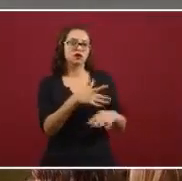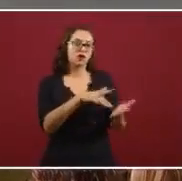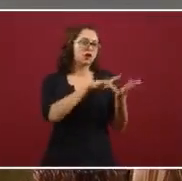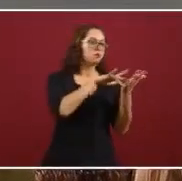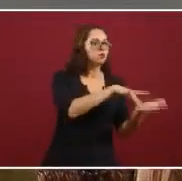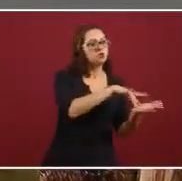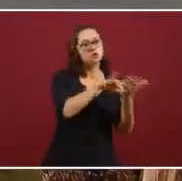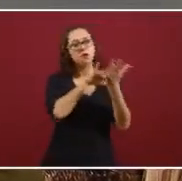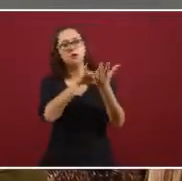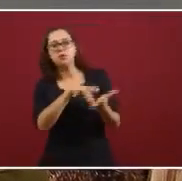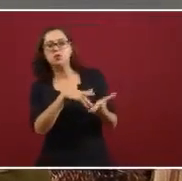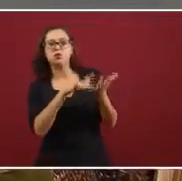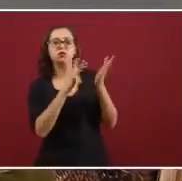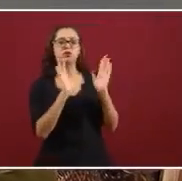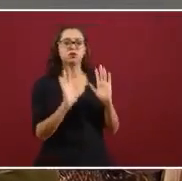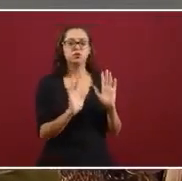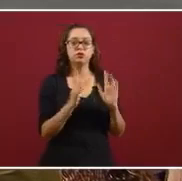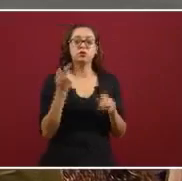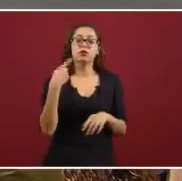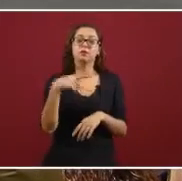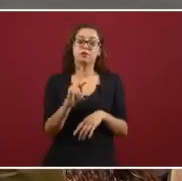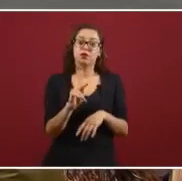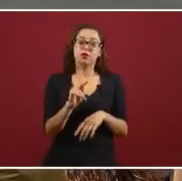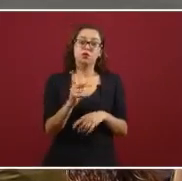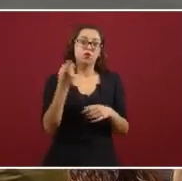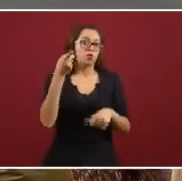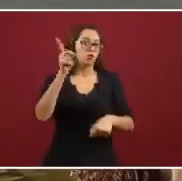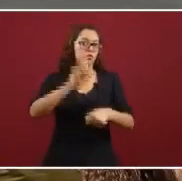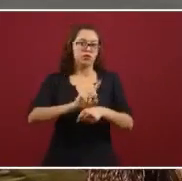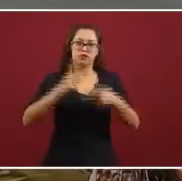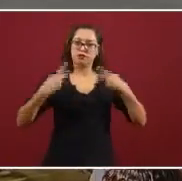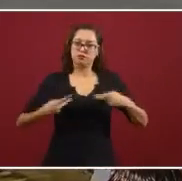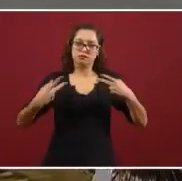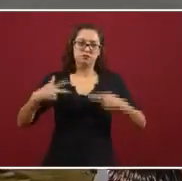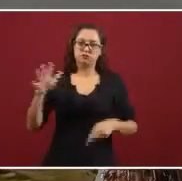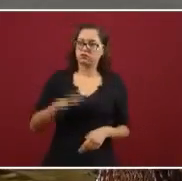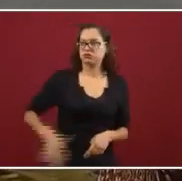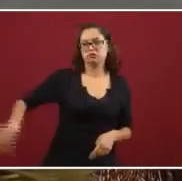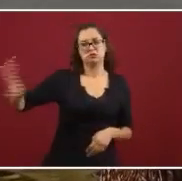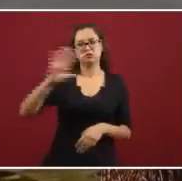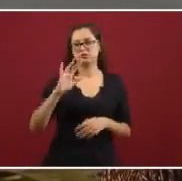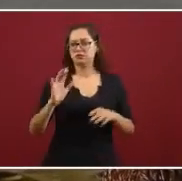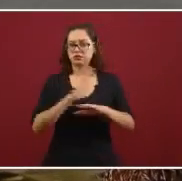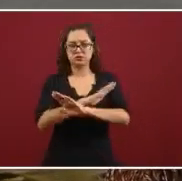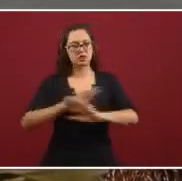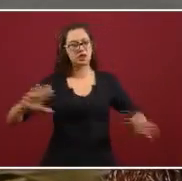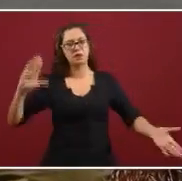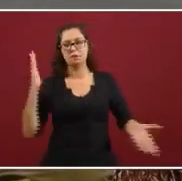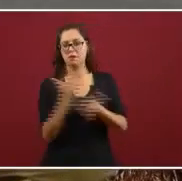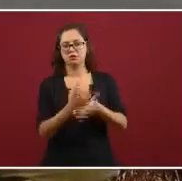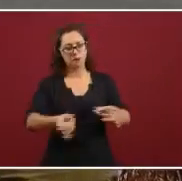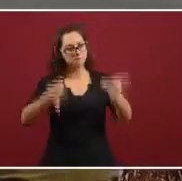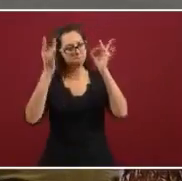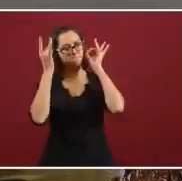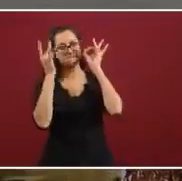Nada más que llegó el día en que la gente dijo basta y ya no les